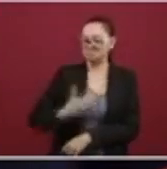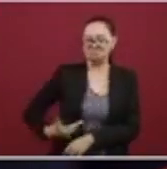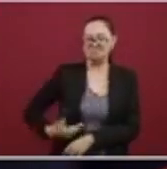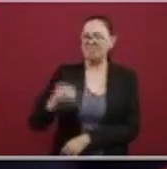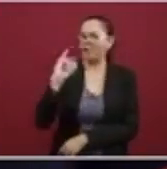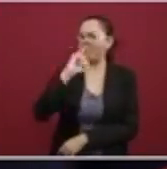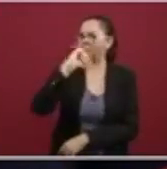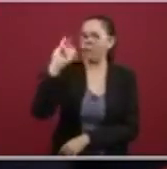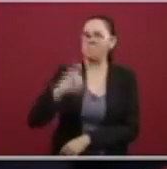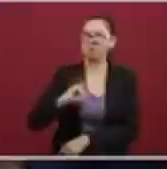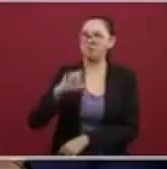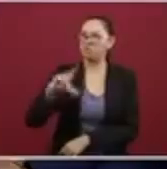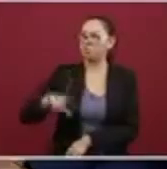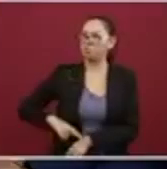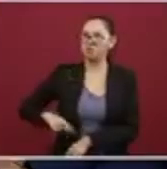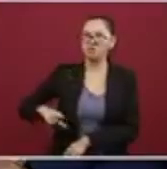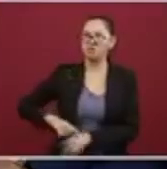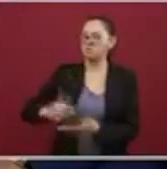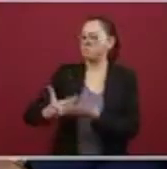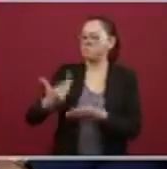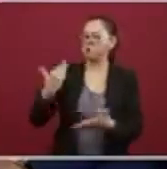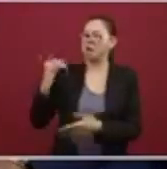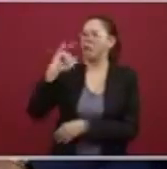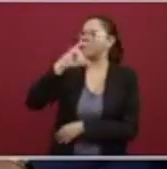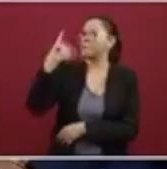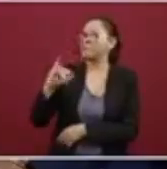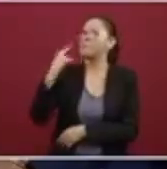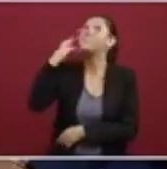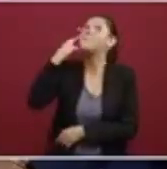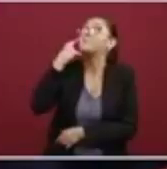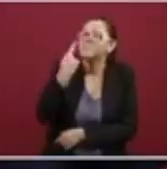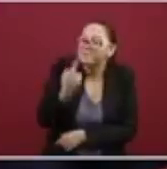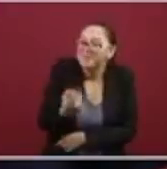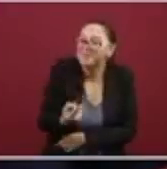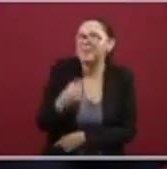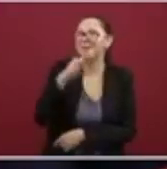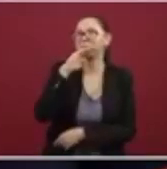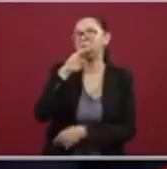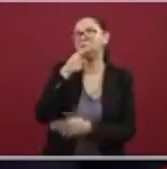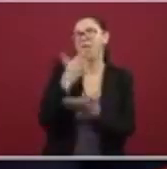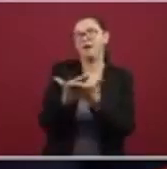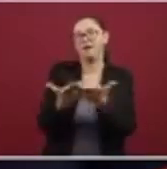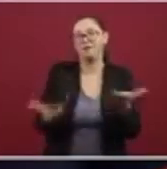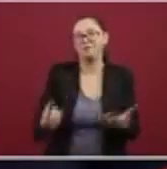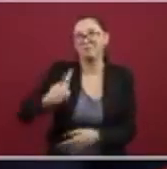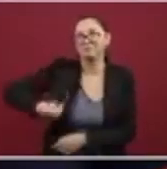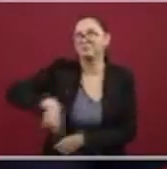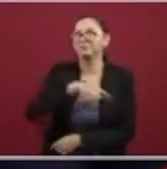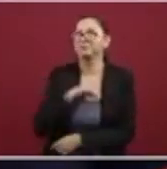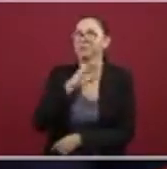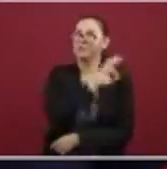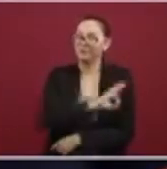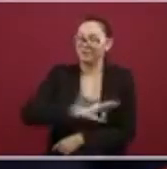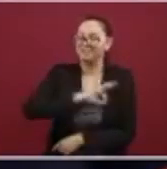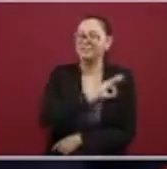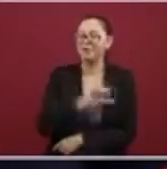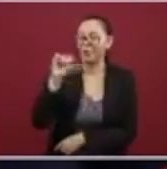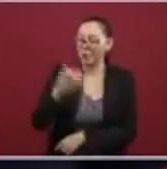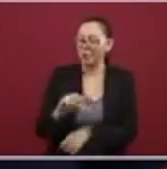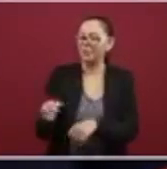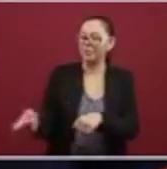el gobierno anterior. Mira, mamá, creo que somos muy felices aquí, hoy, en este